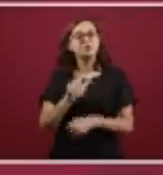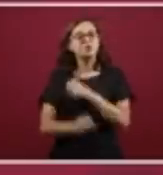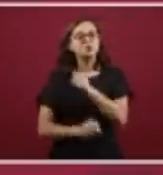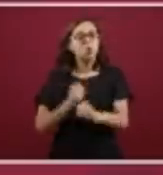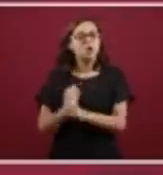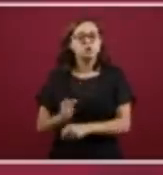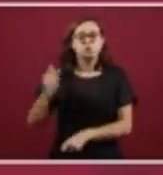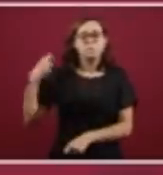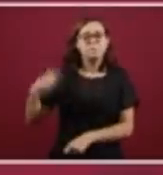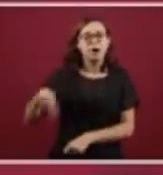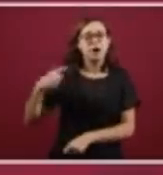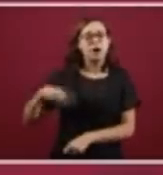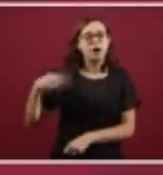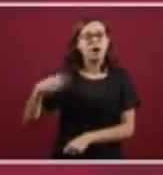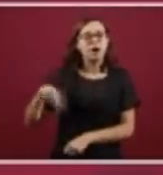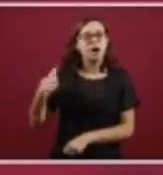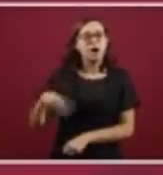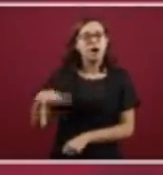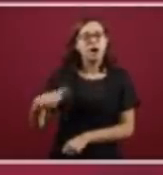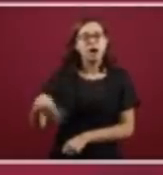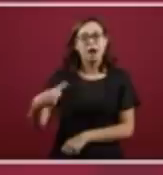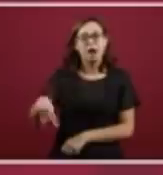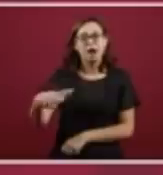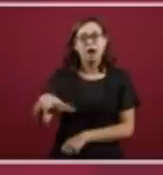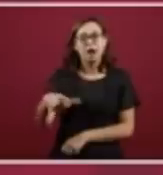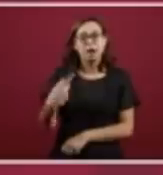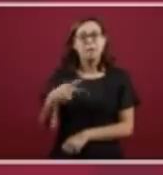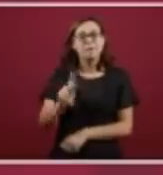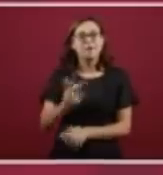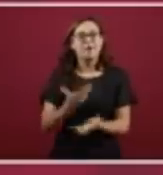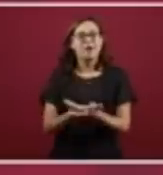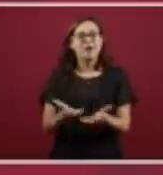pero nada más en la forma.